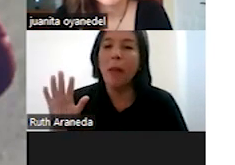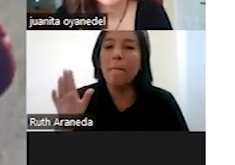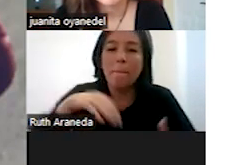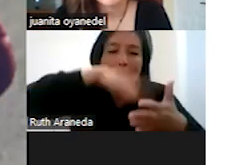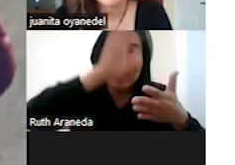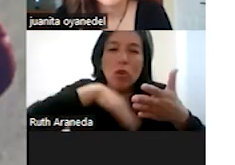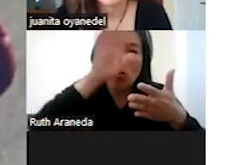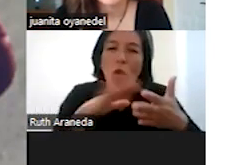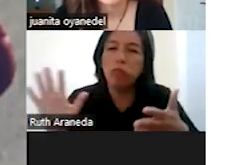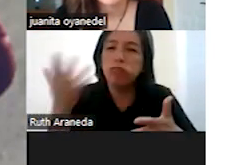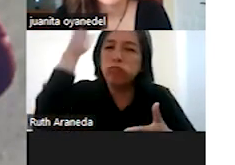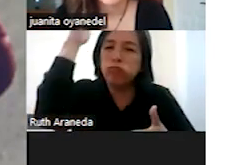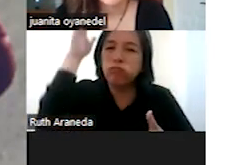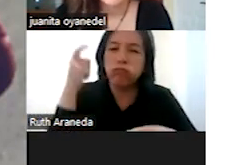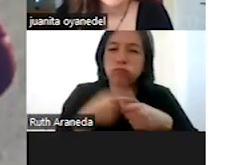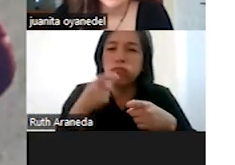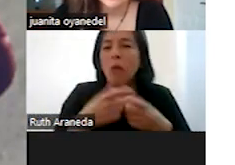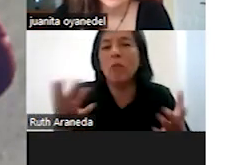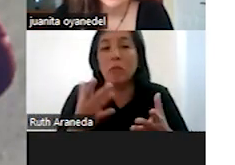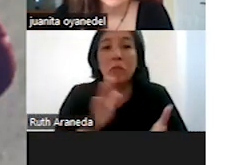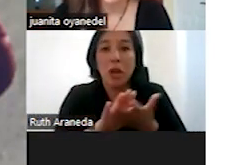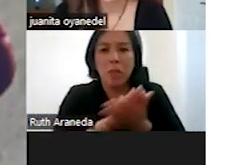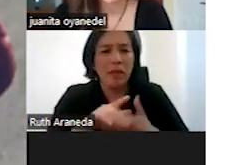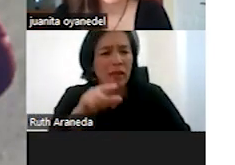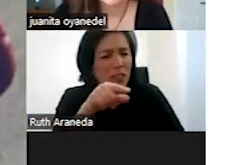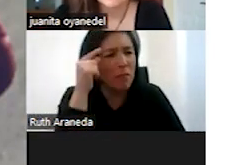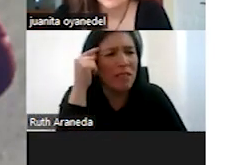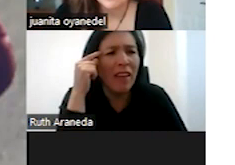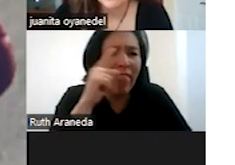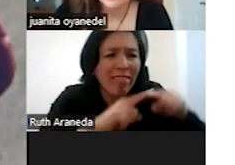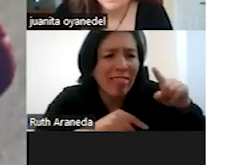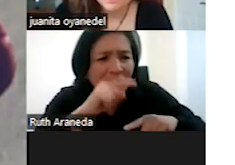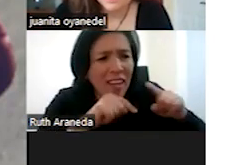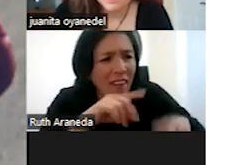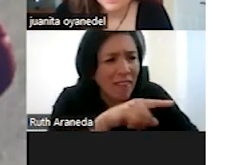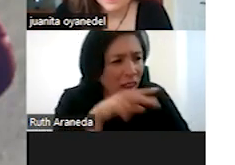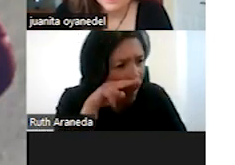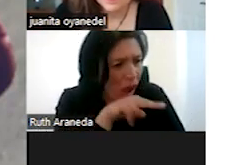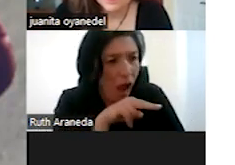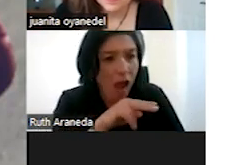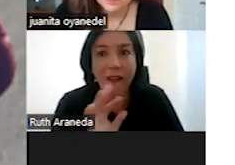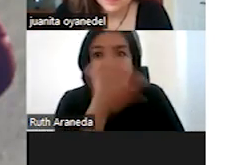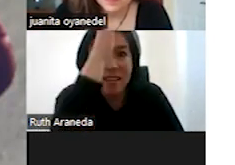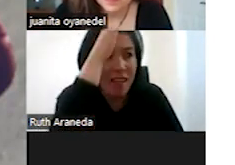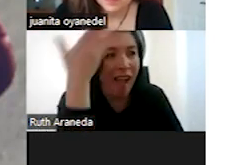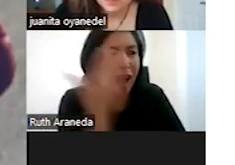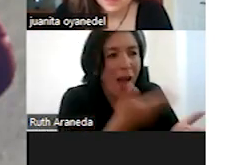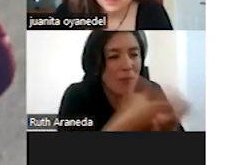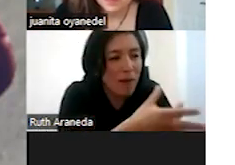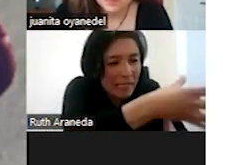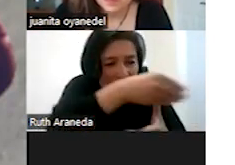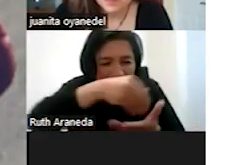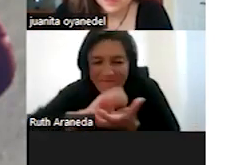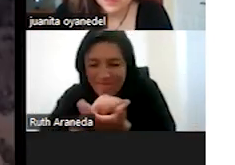hierro oligisto. Es decir, ellos cogieron un tipo de pigmento que hacía que brillara esa pintura. O sea, técnicas de